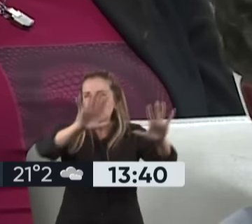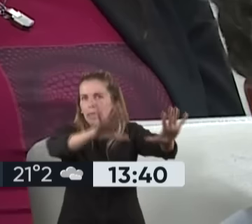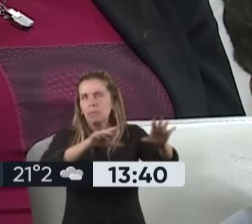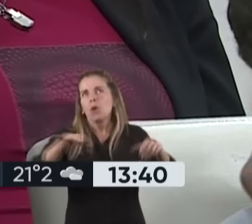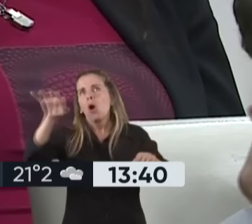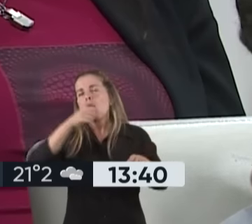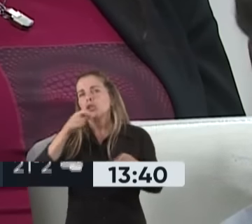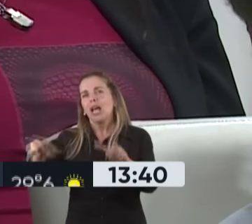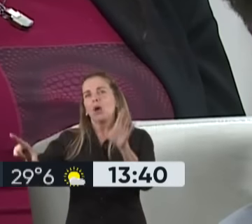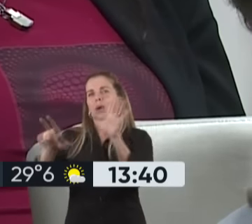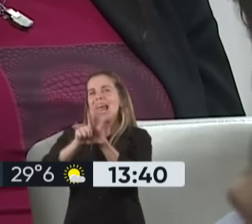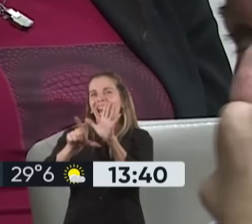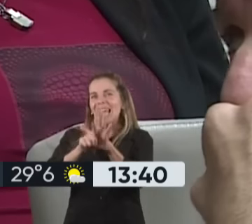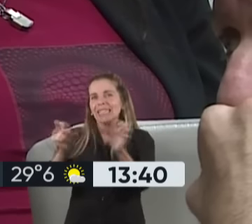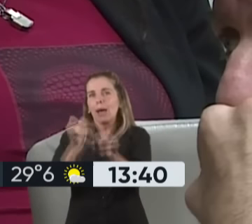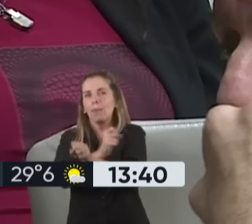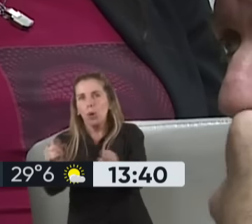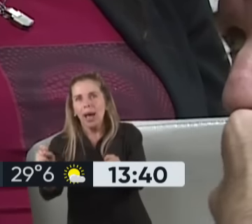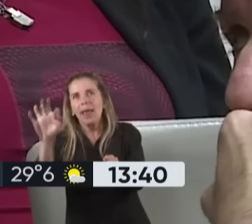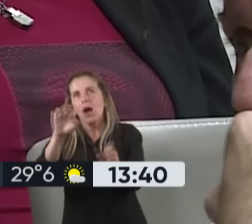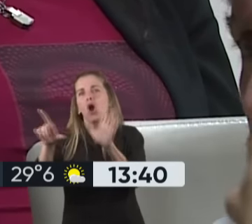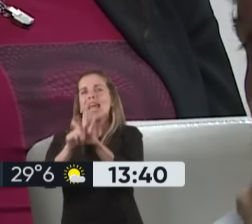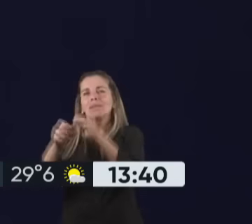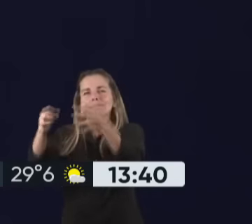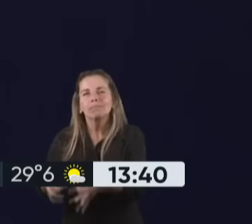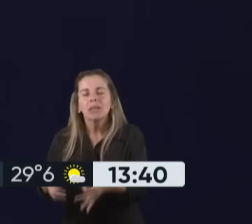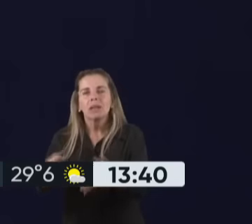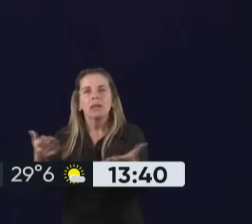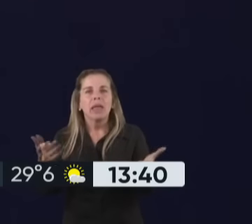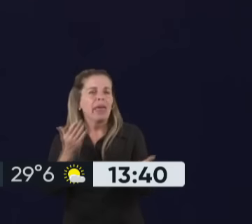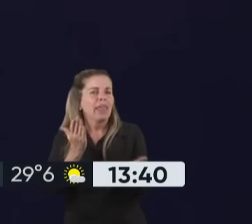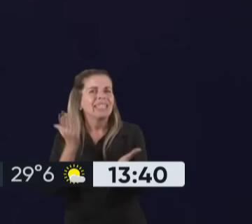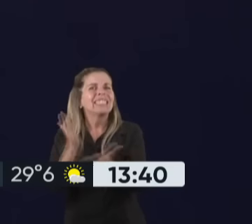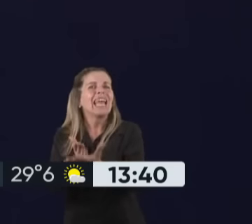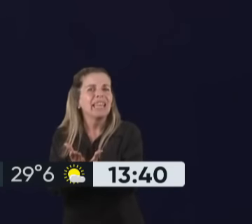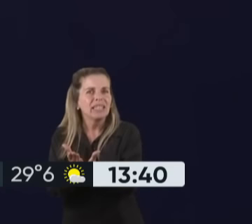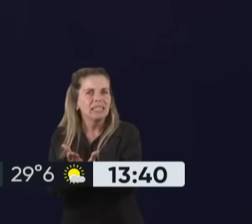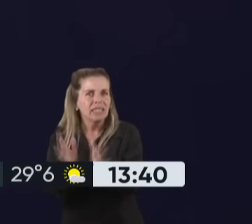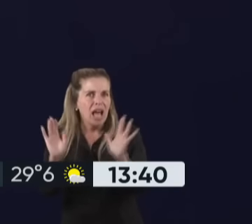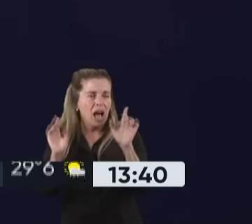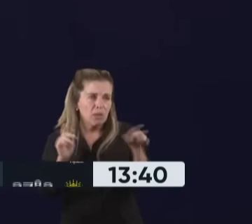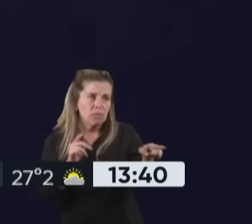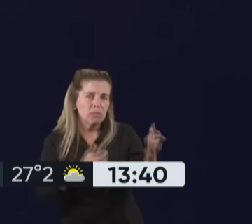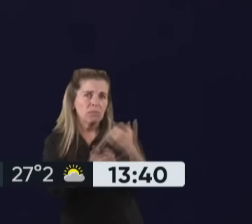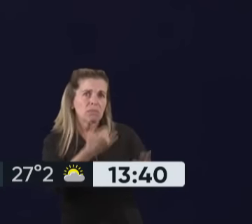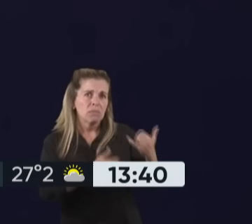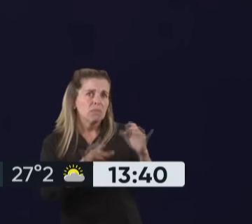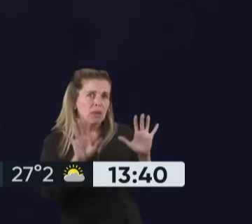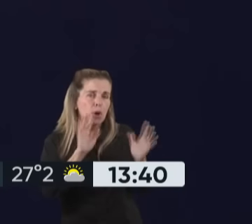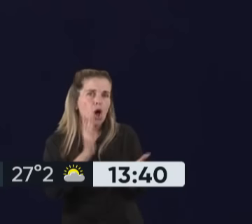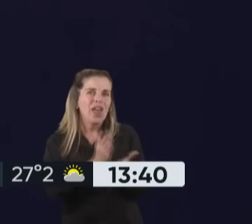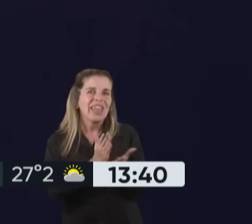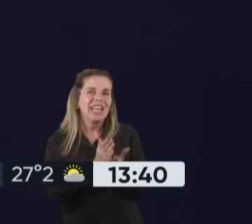una ley que tiene sentencia firme de la Corte? No, como usted bien lo definió, el derecho